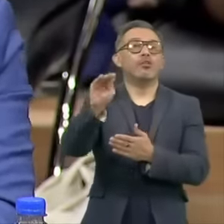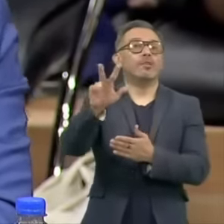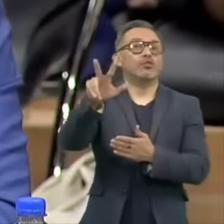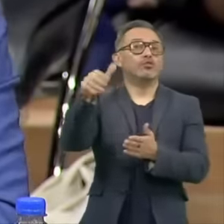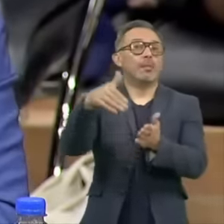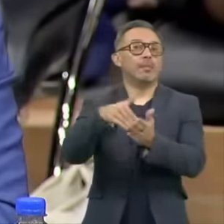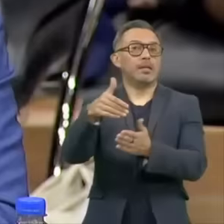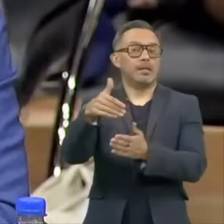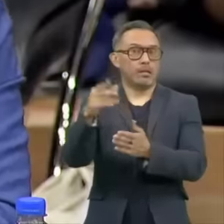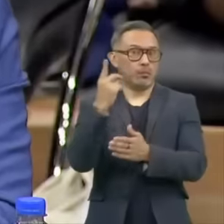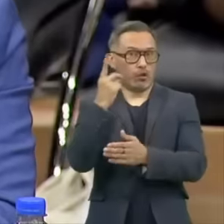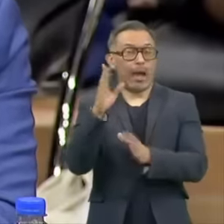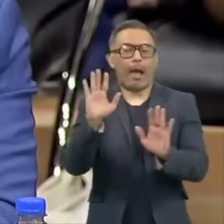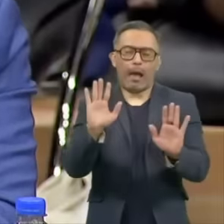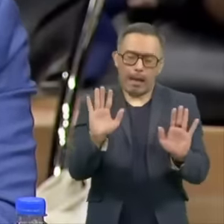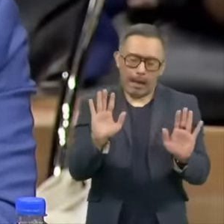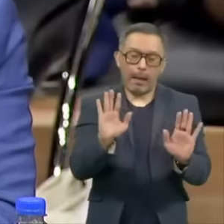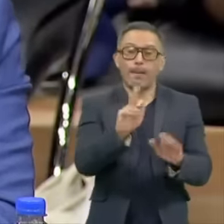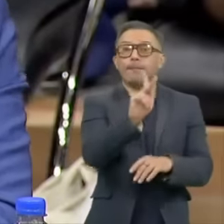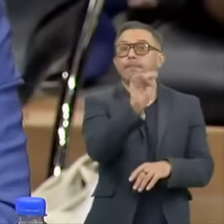para sacar un diputado del PAN,